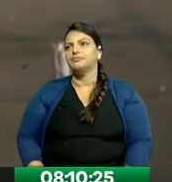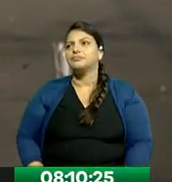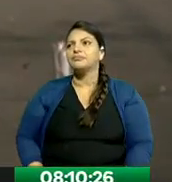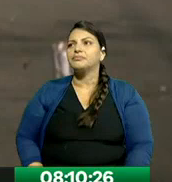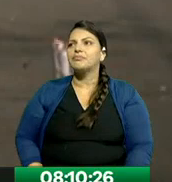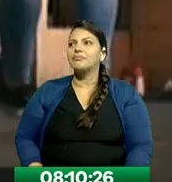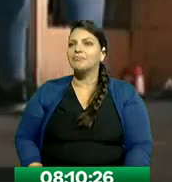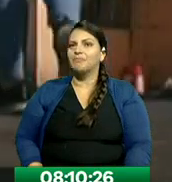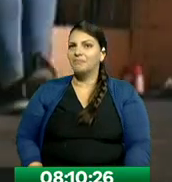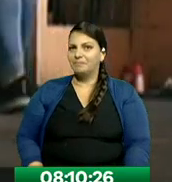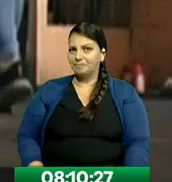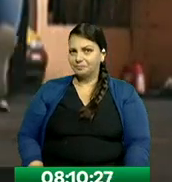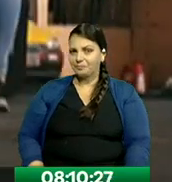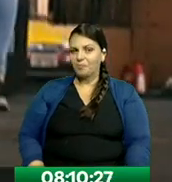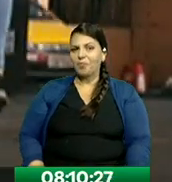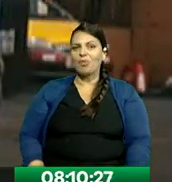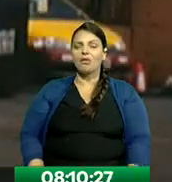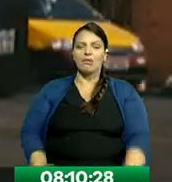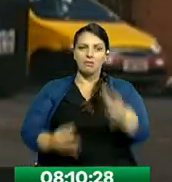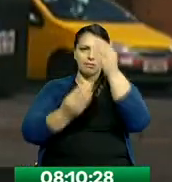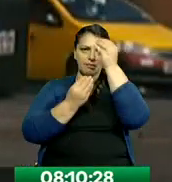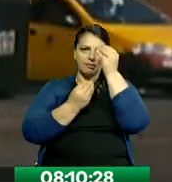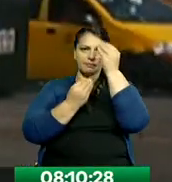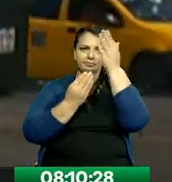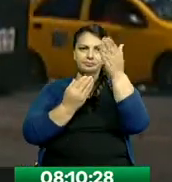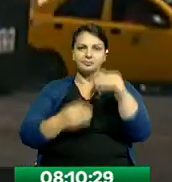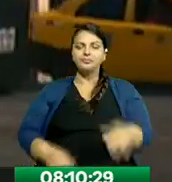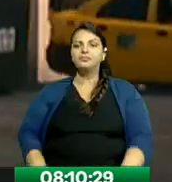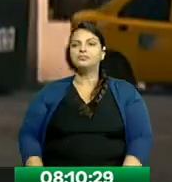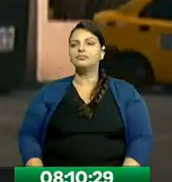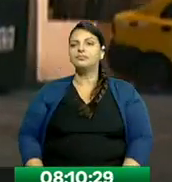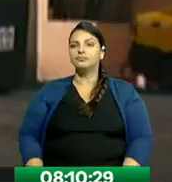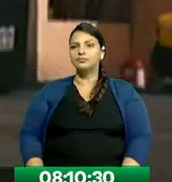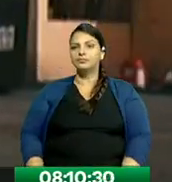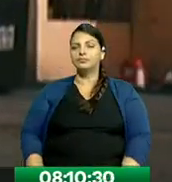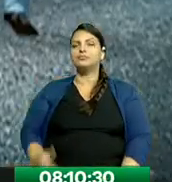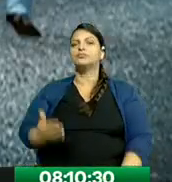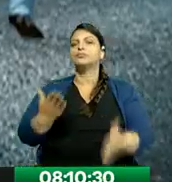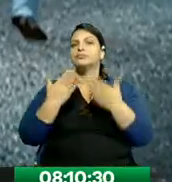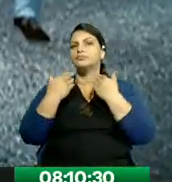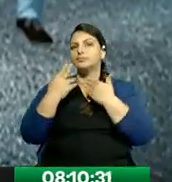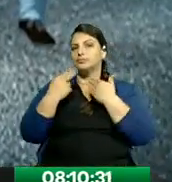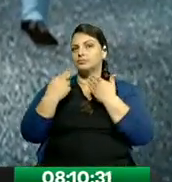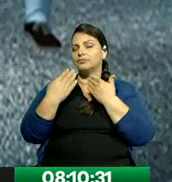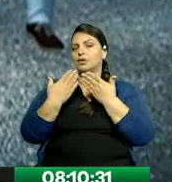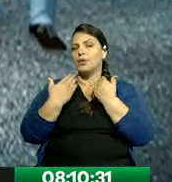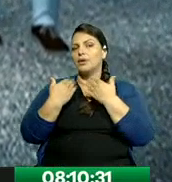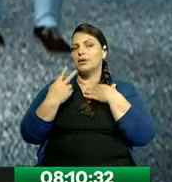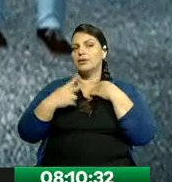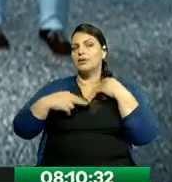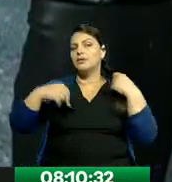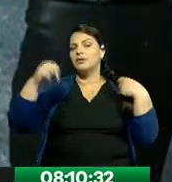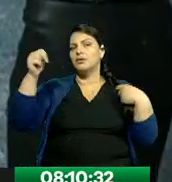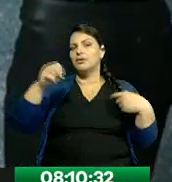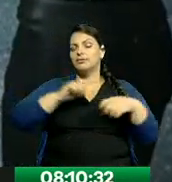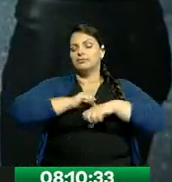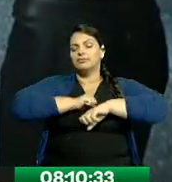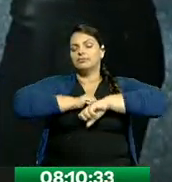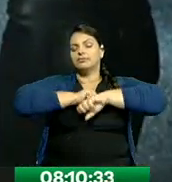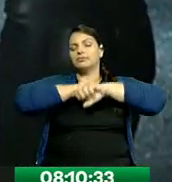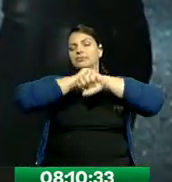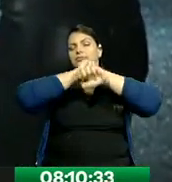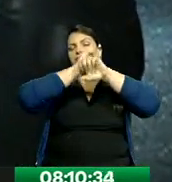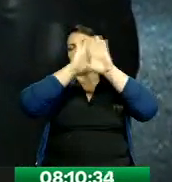para descansar luego de su jornada de labores en un local de venta de comidas rápidas. cuando según testigos aparecieron dos sujetos